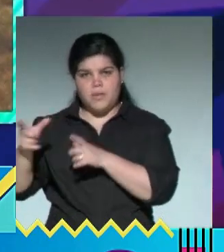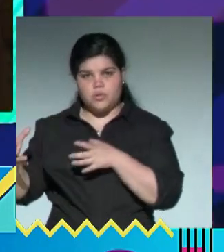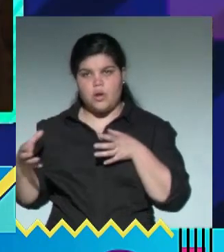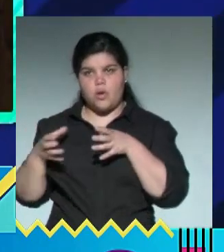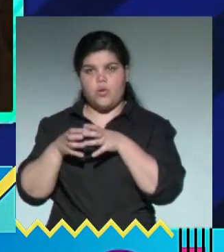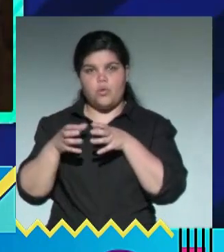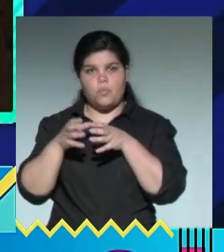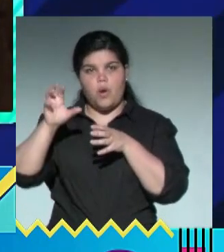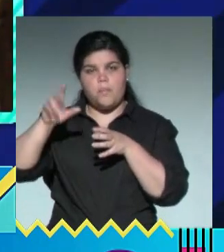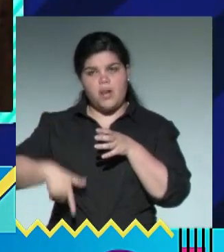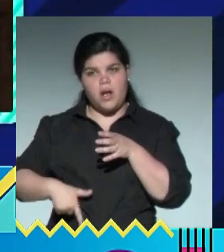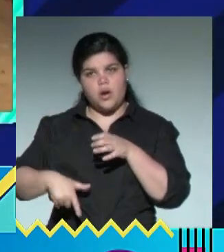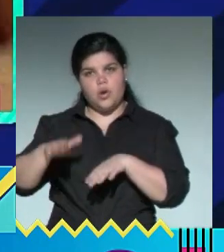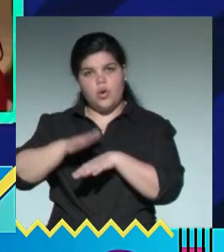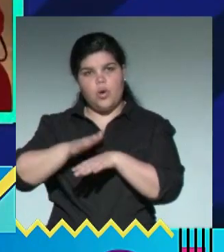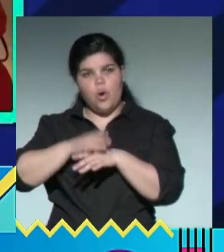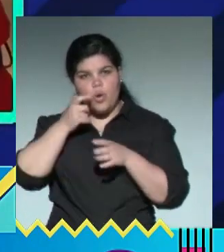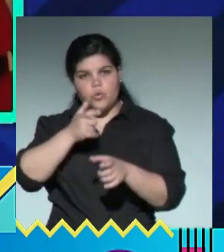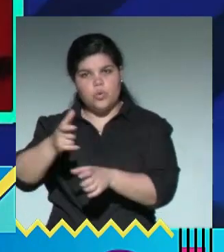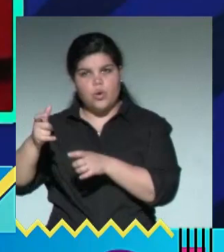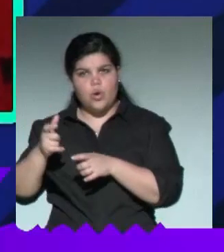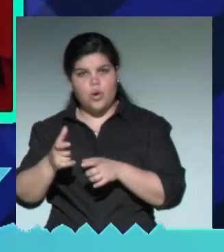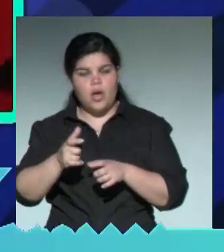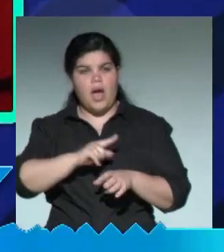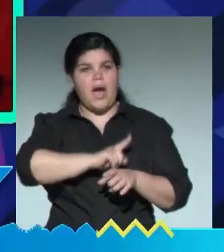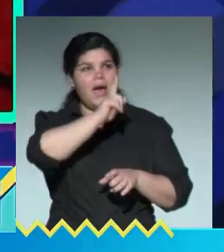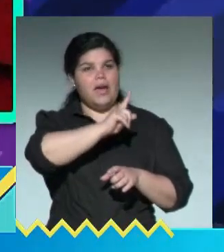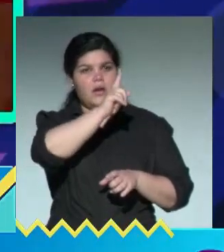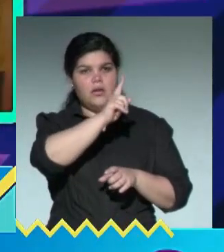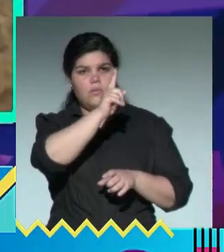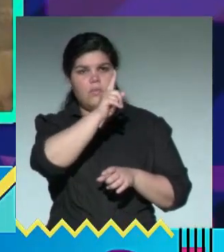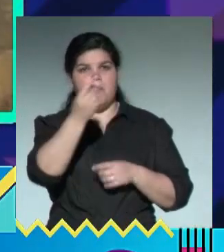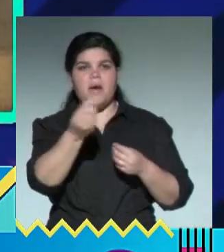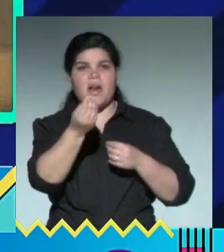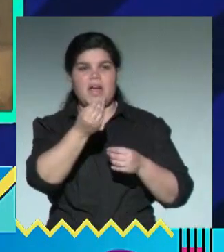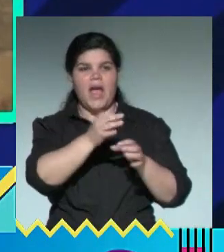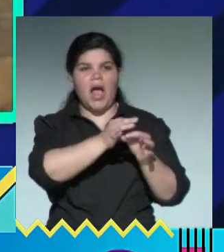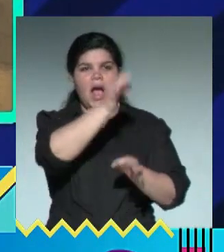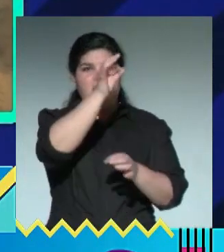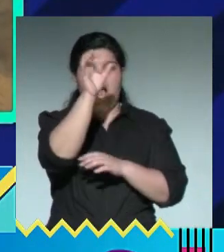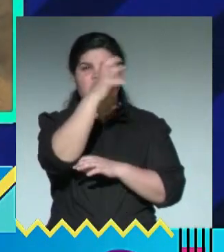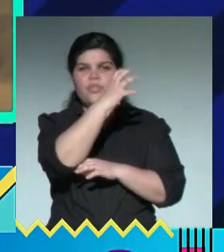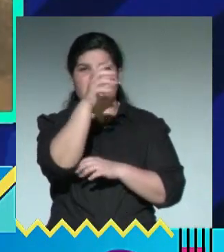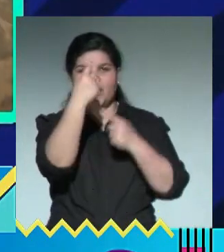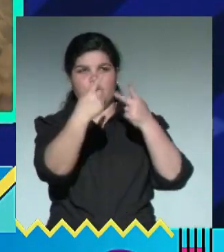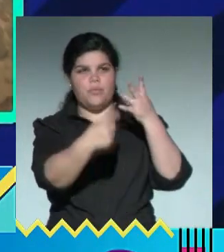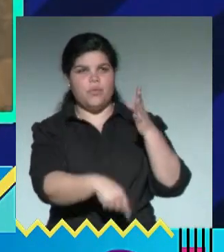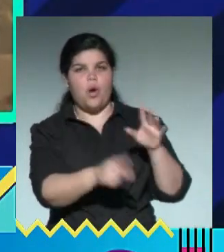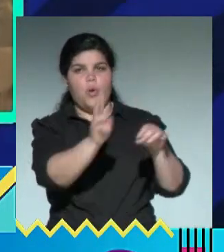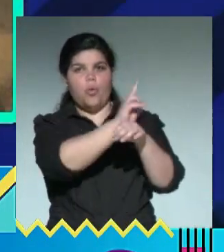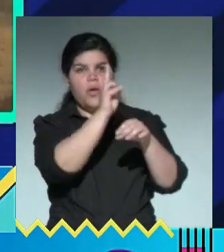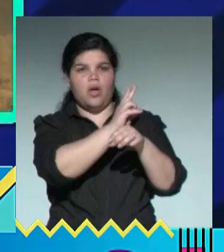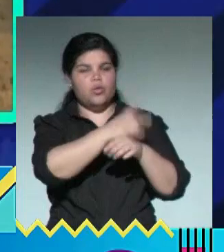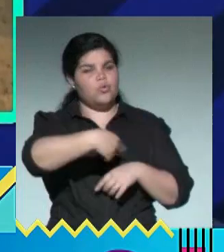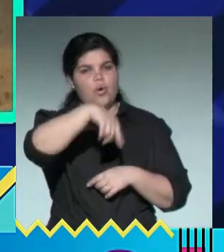Plan Provincial de Manejo del Fuego arriba del Cerro Arco a proteger lo que son las antenas, ¿sí? Ahí estuvimos casi todo el día, entre